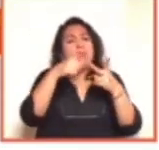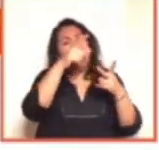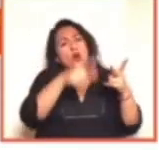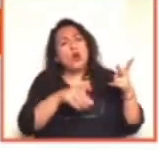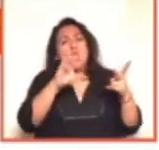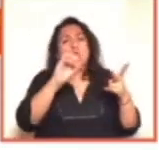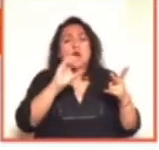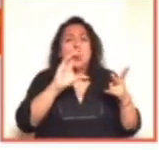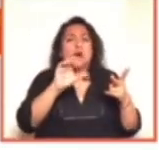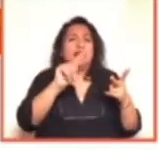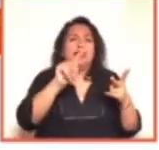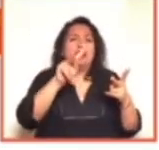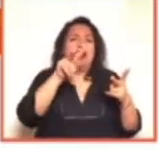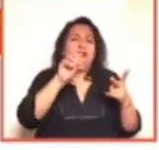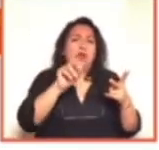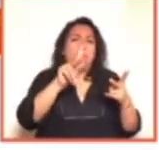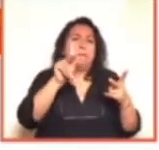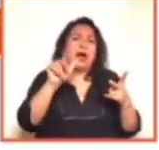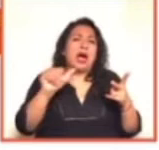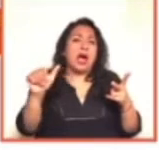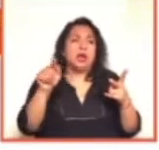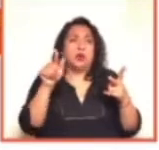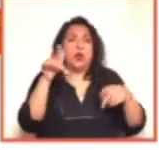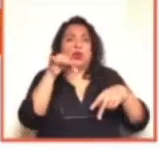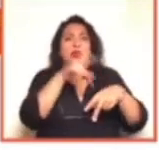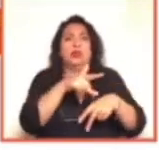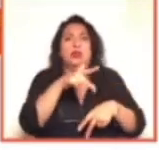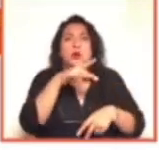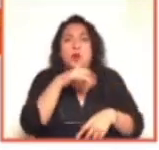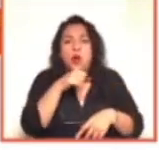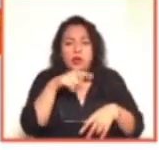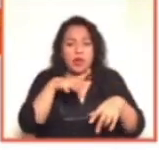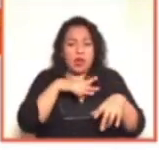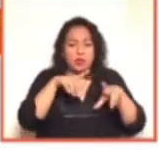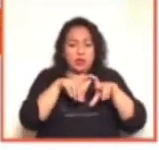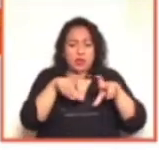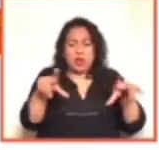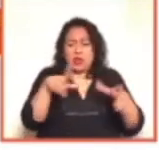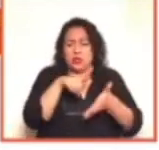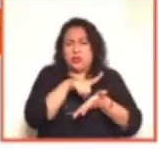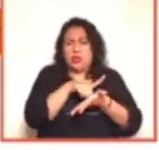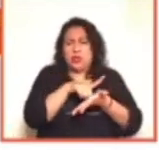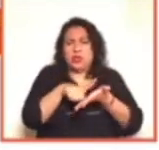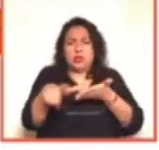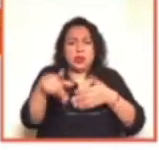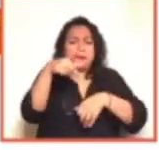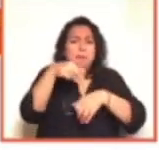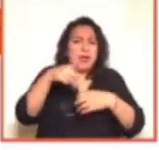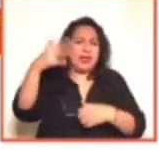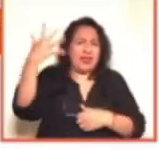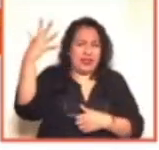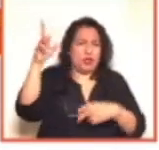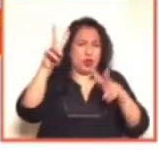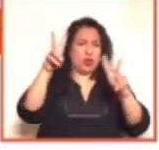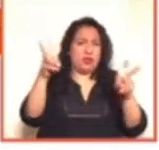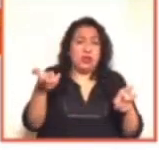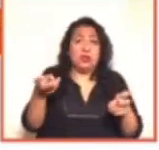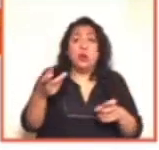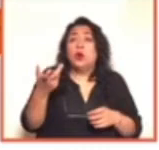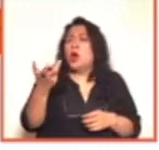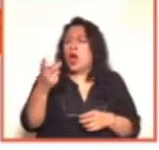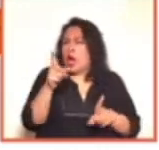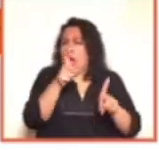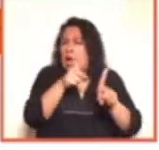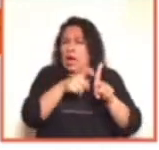esta figura como intocable, a través de este texto impecable que es Piedra de Sol. No es una crítica